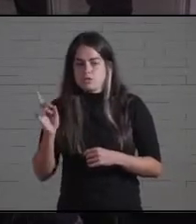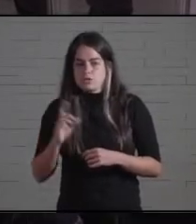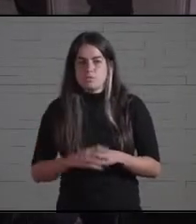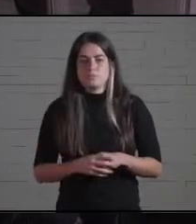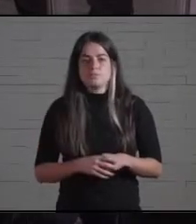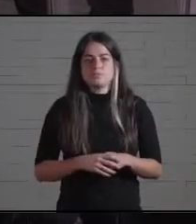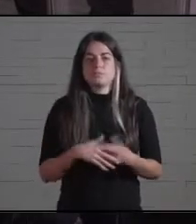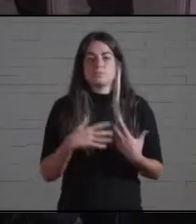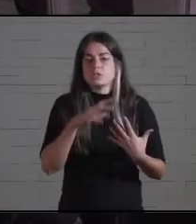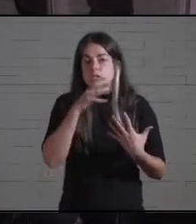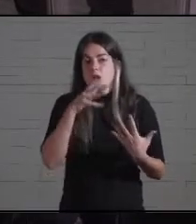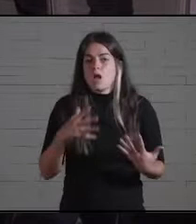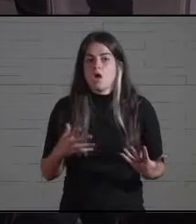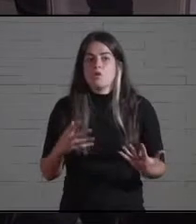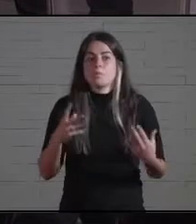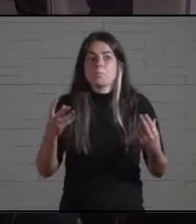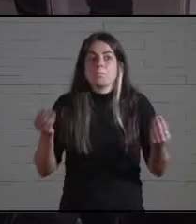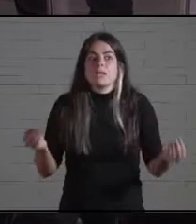tenido